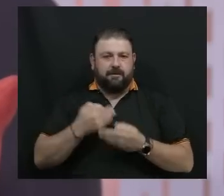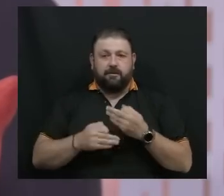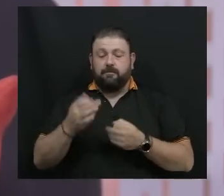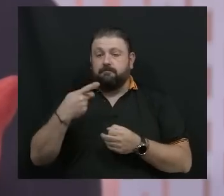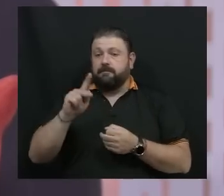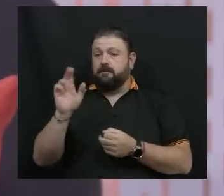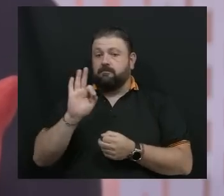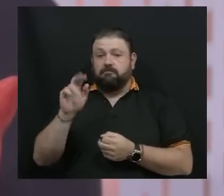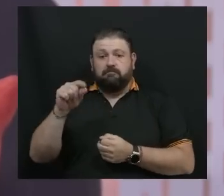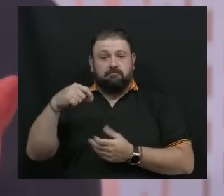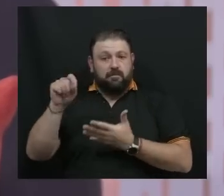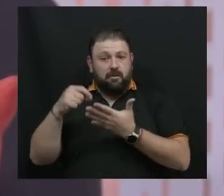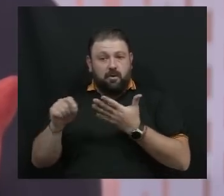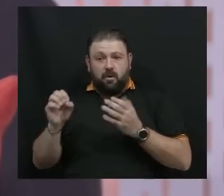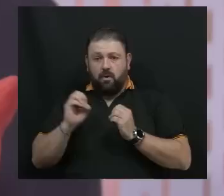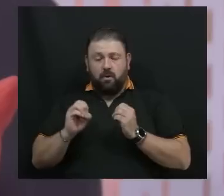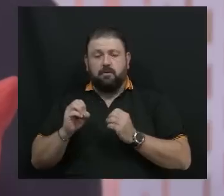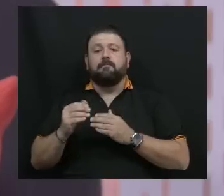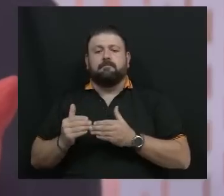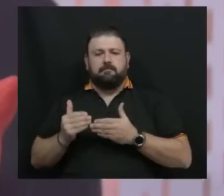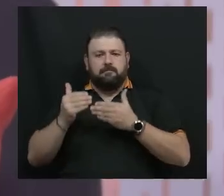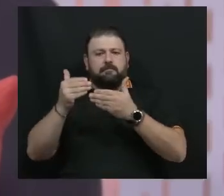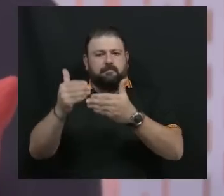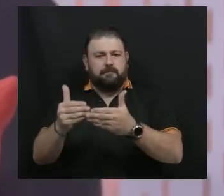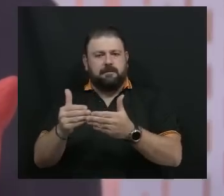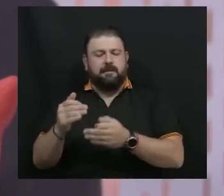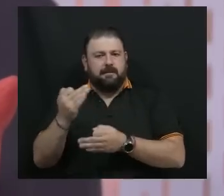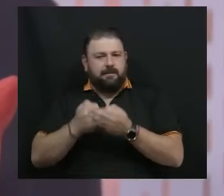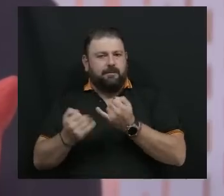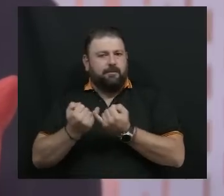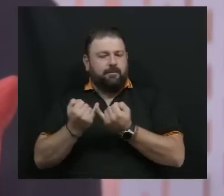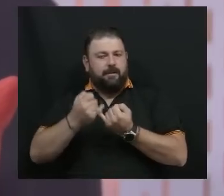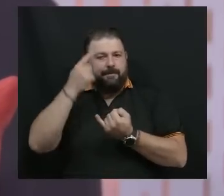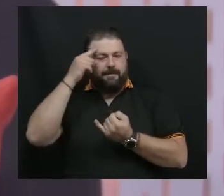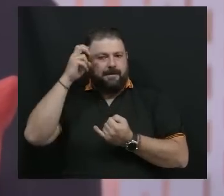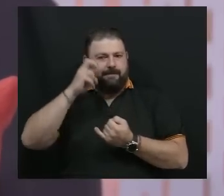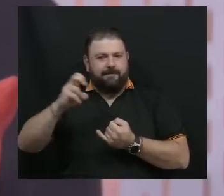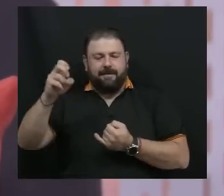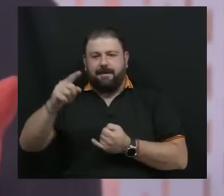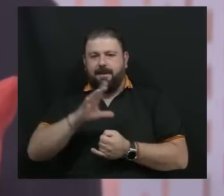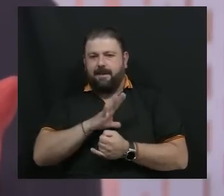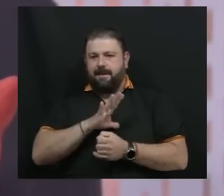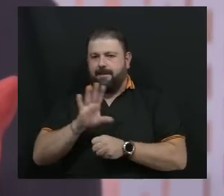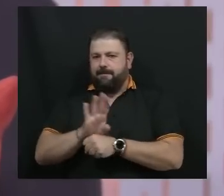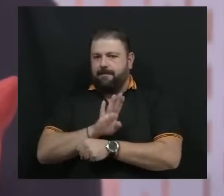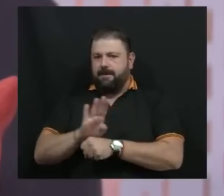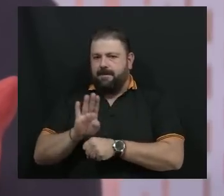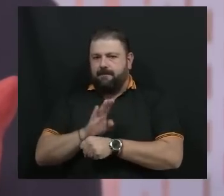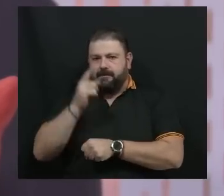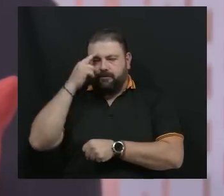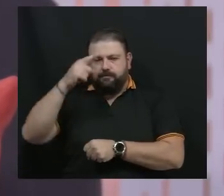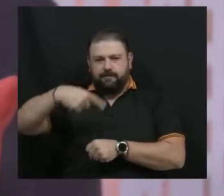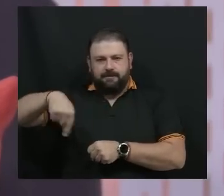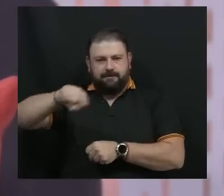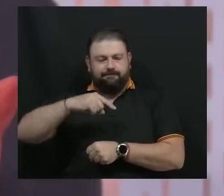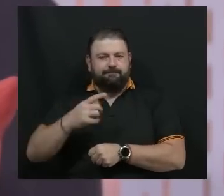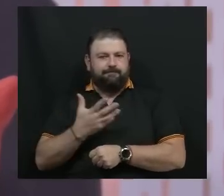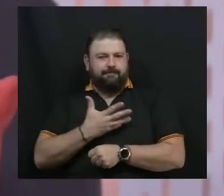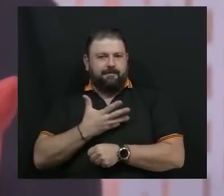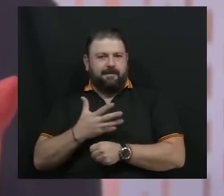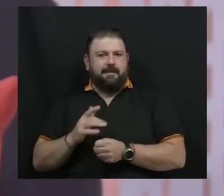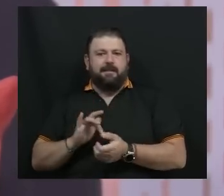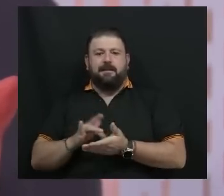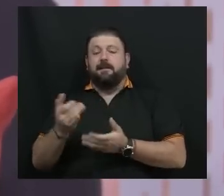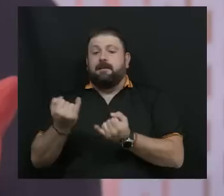calificas, si no lograste marzo, se recorre, el viaje internacional con estos dos beneficios increíbles, con el crédito en la tarjeta